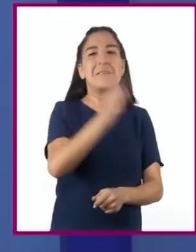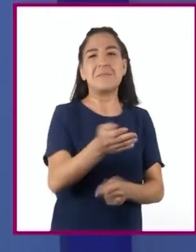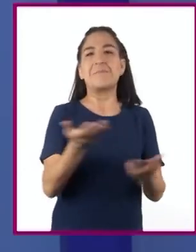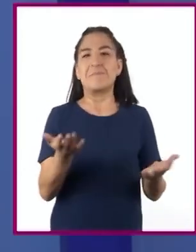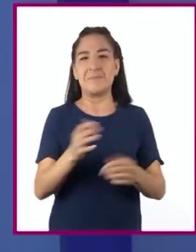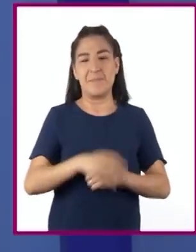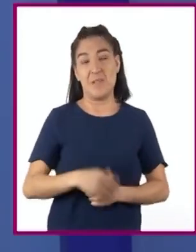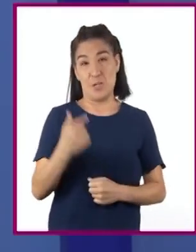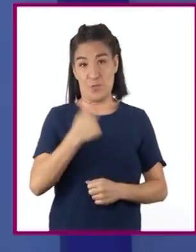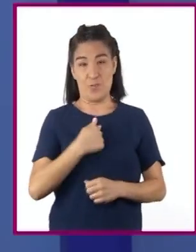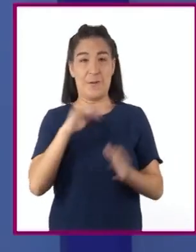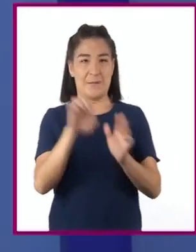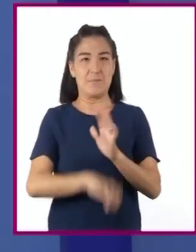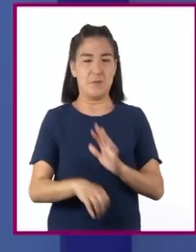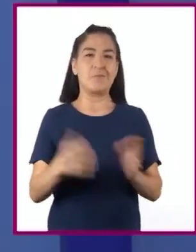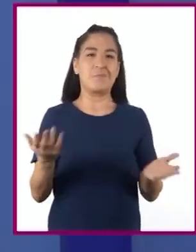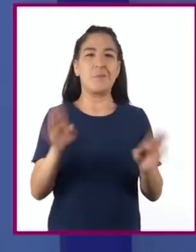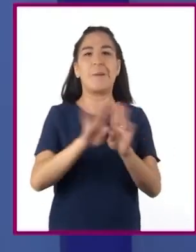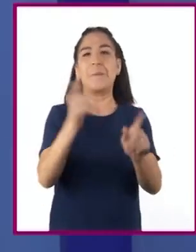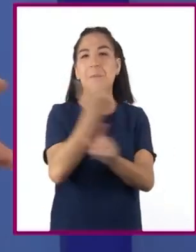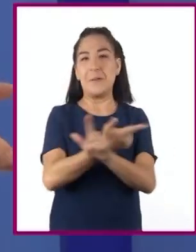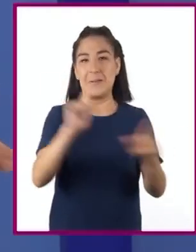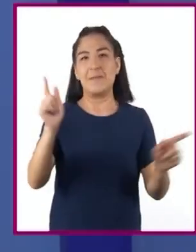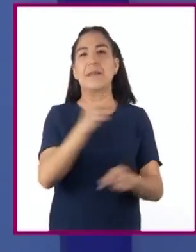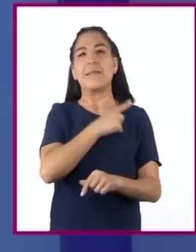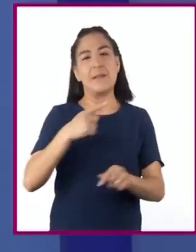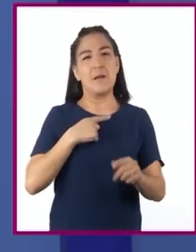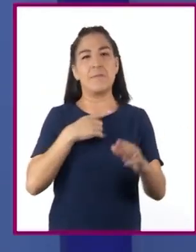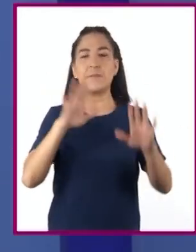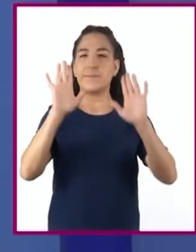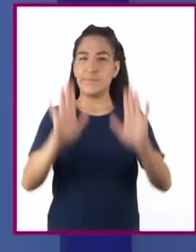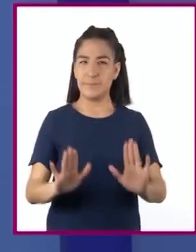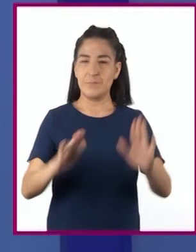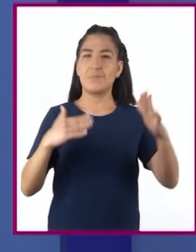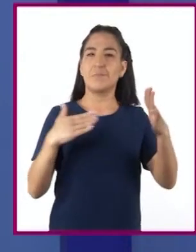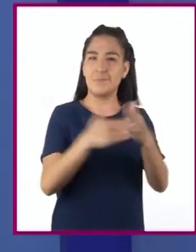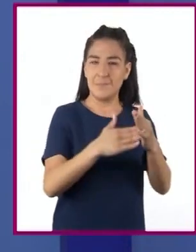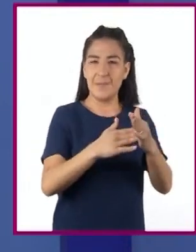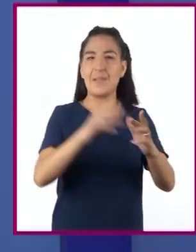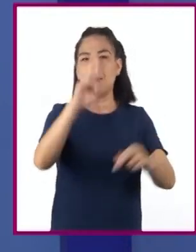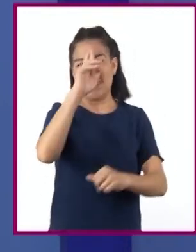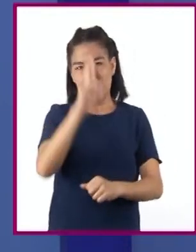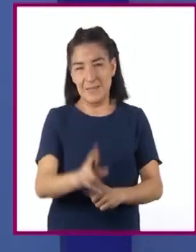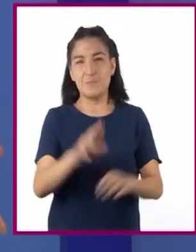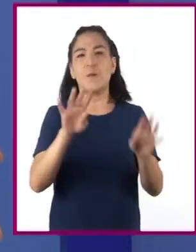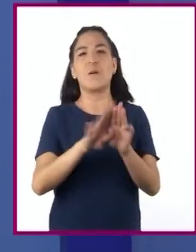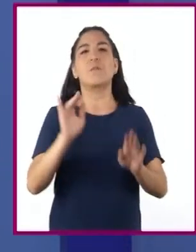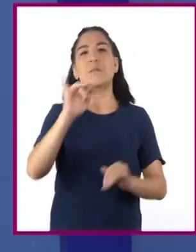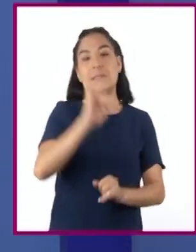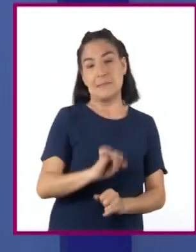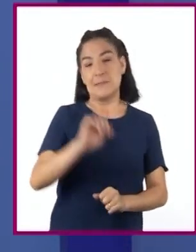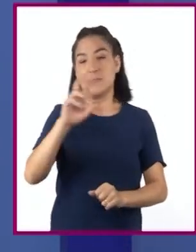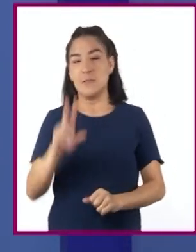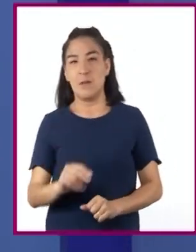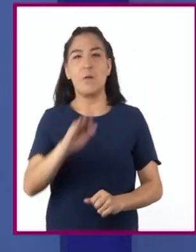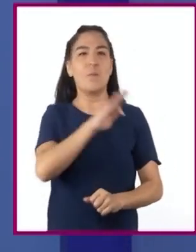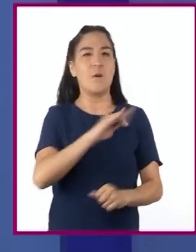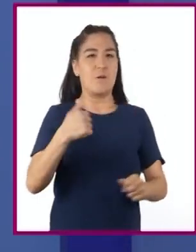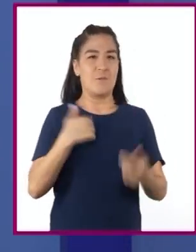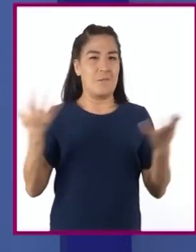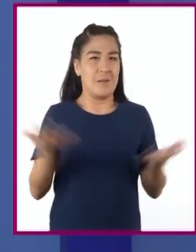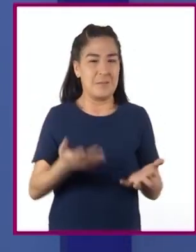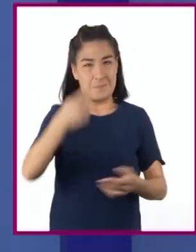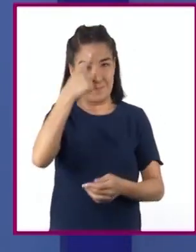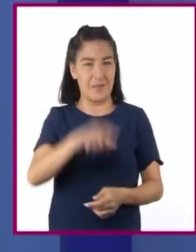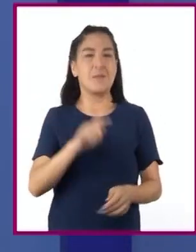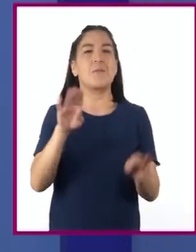Yo actuaría sin olvidar que la libertad tiene límites, consciente de lo que debo y no debo hacer para conducirme